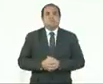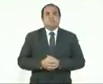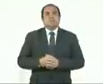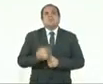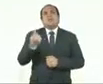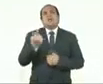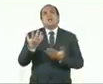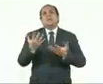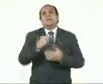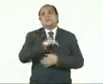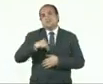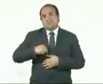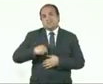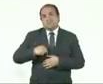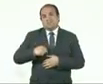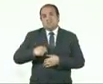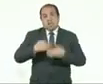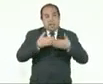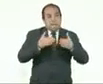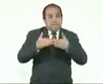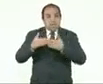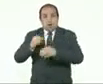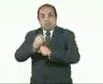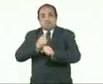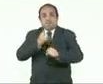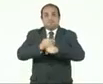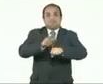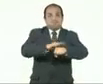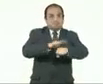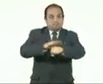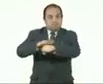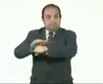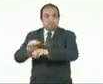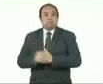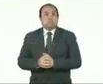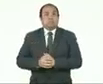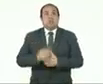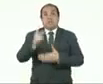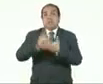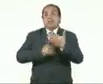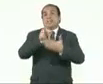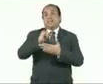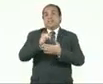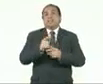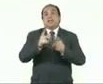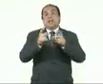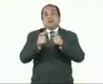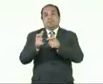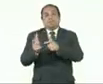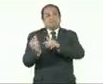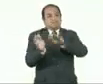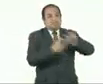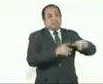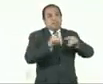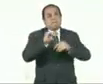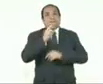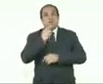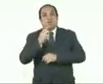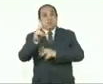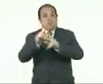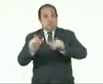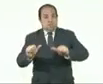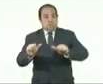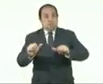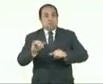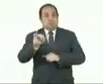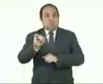hacer nosotros? Abrir todas estas oportunidades. El programa Sí al Desarme, Sí a la Paz, es parte de un